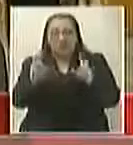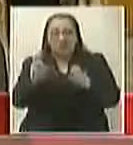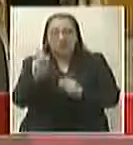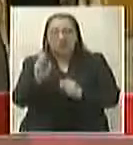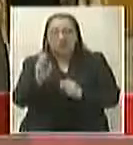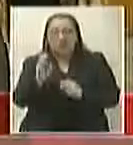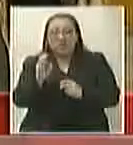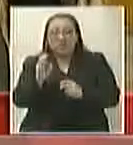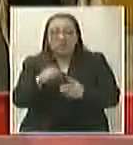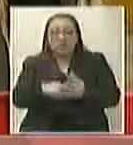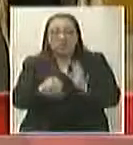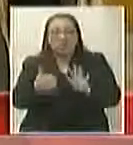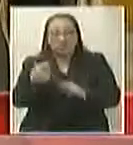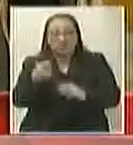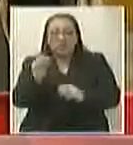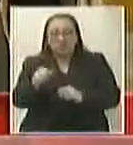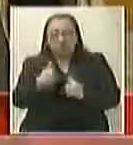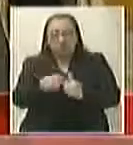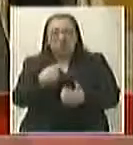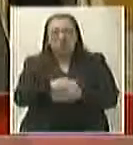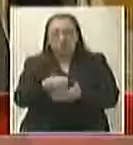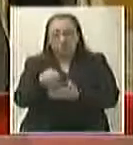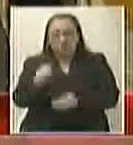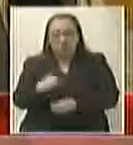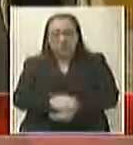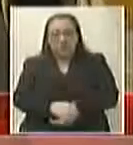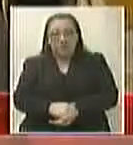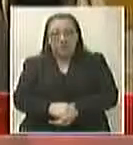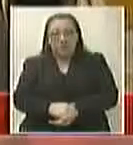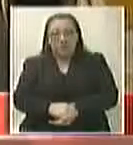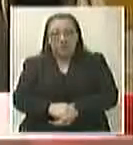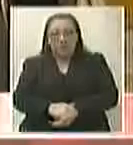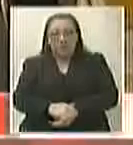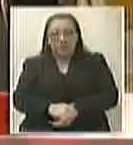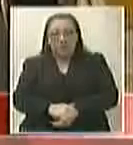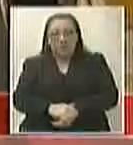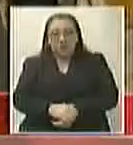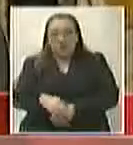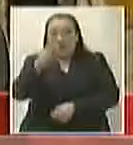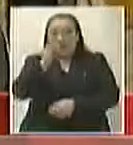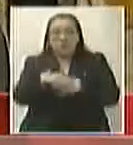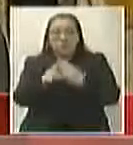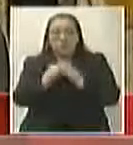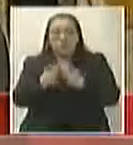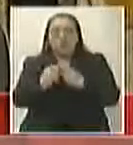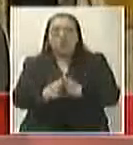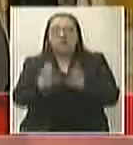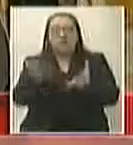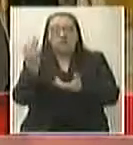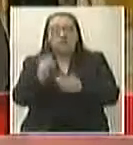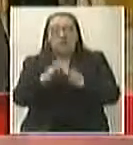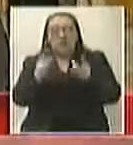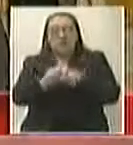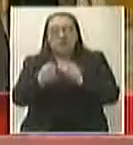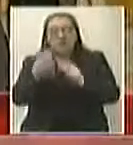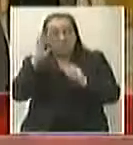del punto 6 es efectivamente el tema de remuneraciones. El Perú y todos los congresistas está esperando este gran cambio. Las